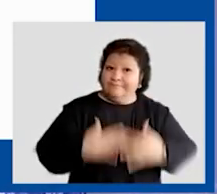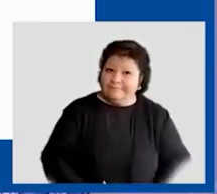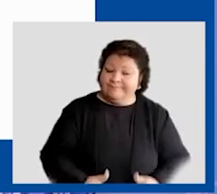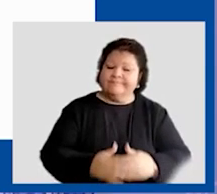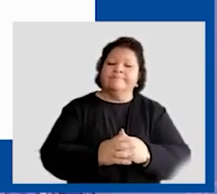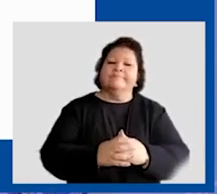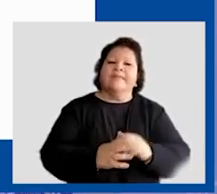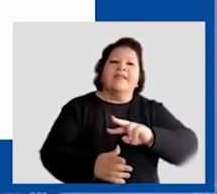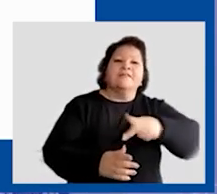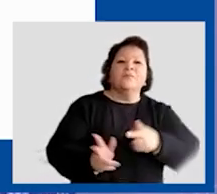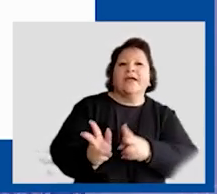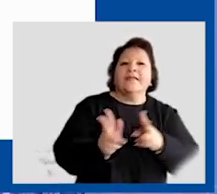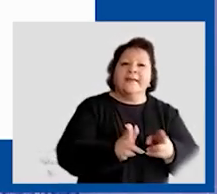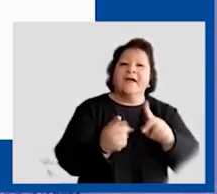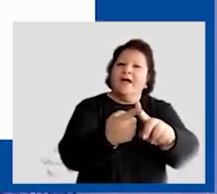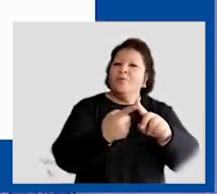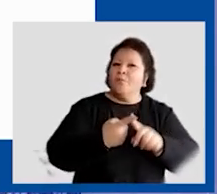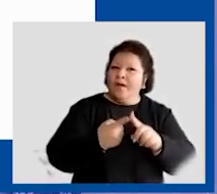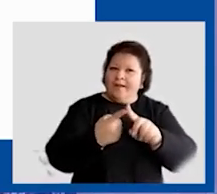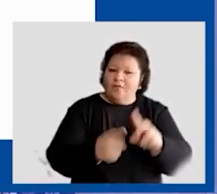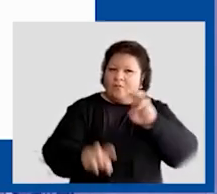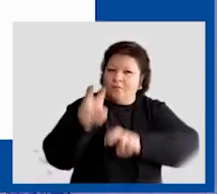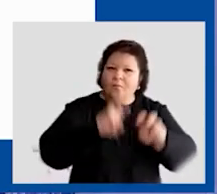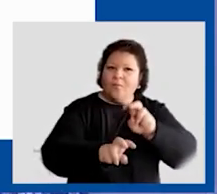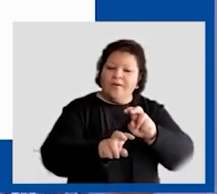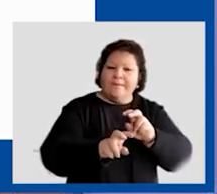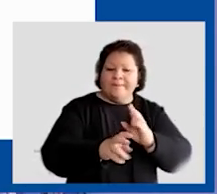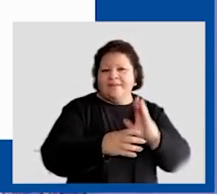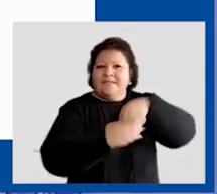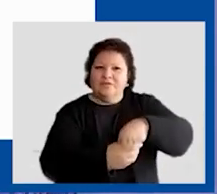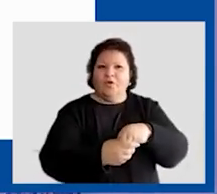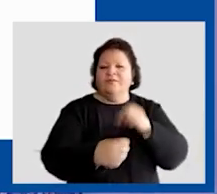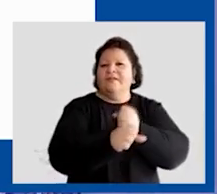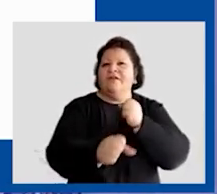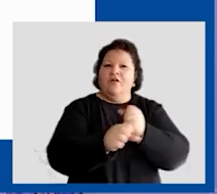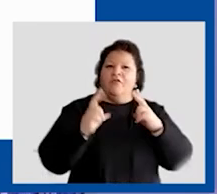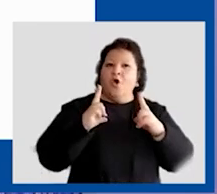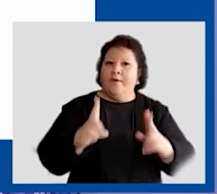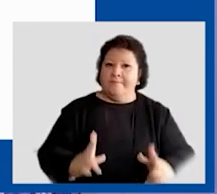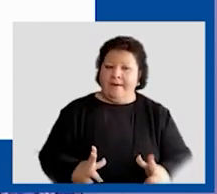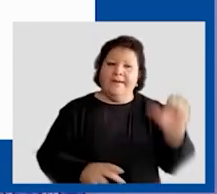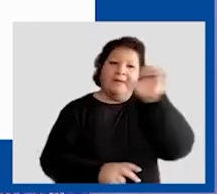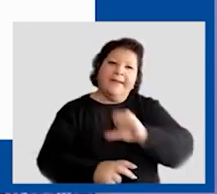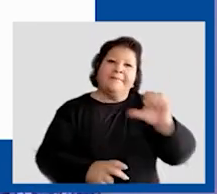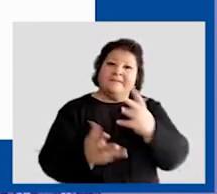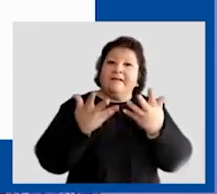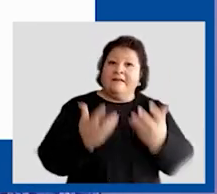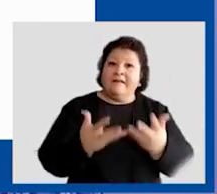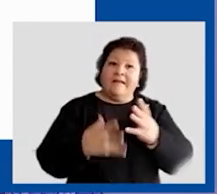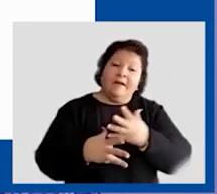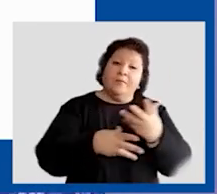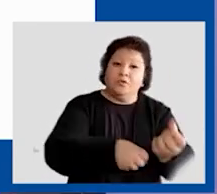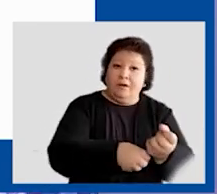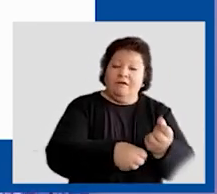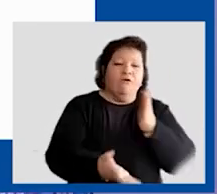cambió el sistema es por postulación qué significa que personas que ya están en la órbita del mides trabajando en la